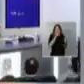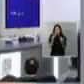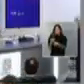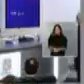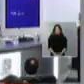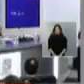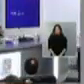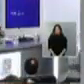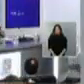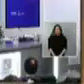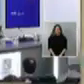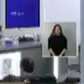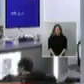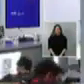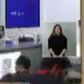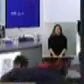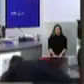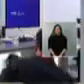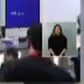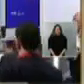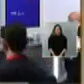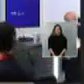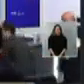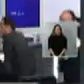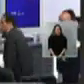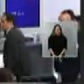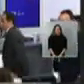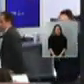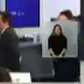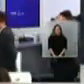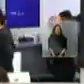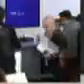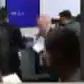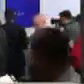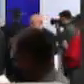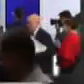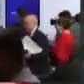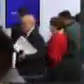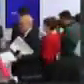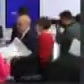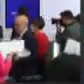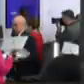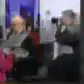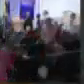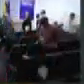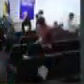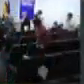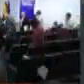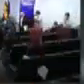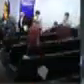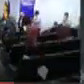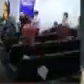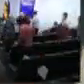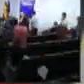podrá venderse por un 10% más de precio aquí en Madrid. Un alquiler supondría con una mejora en eficiencia energética entre un 9